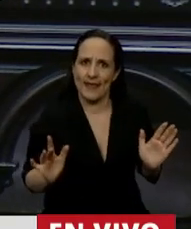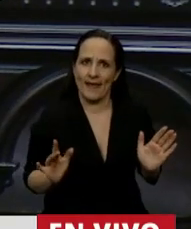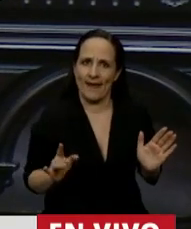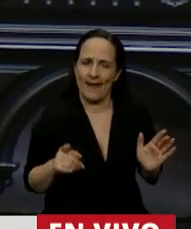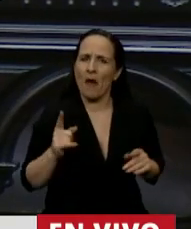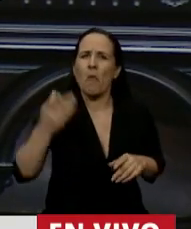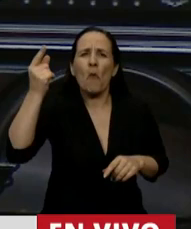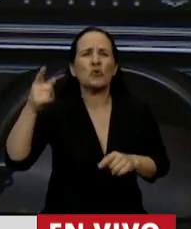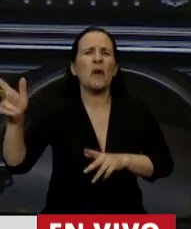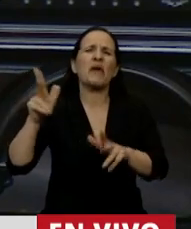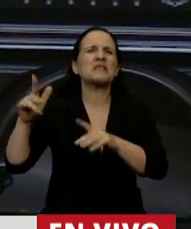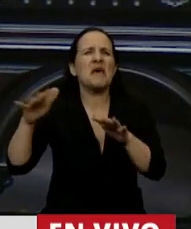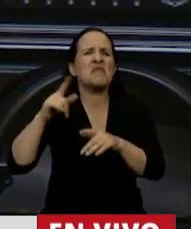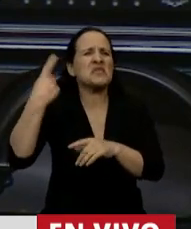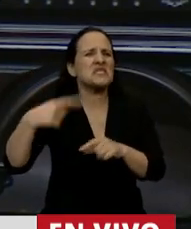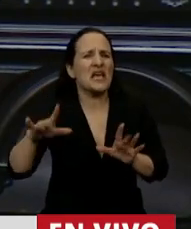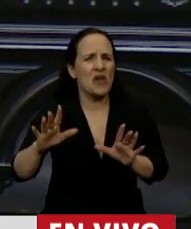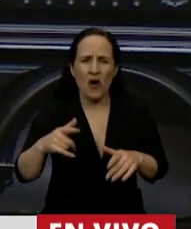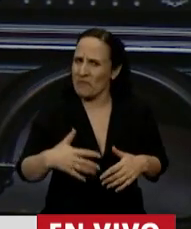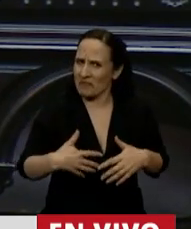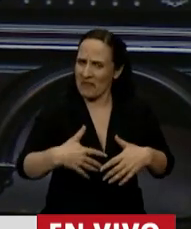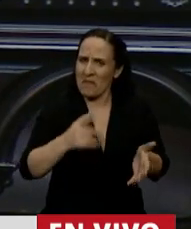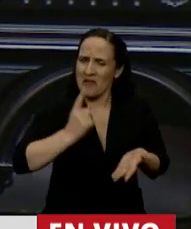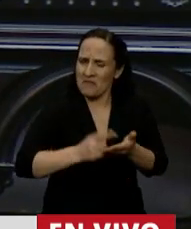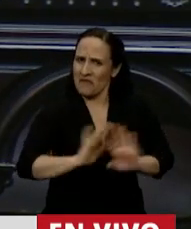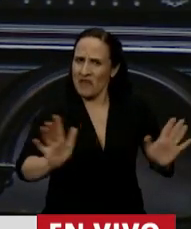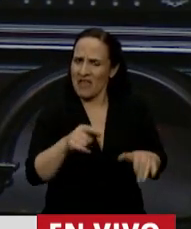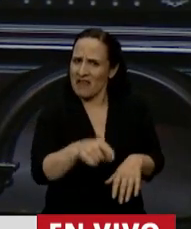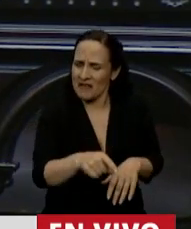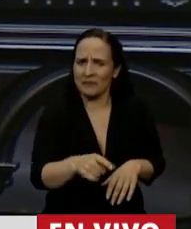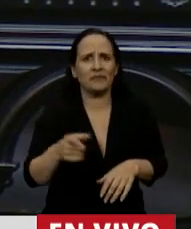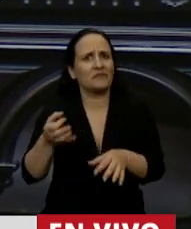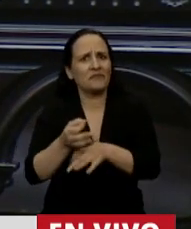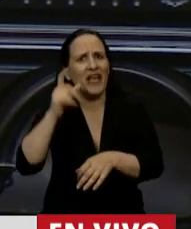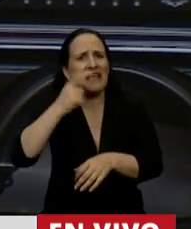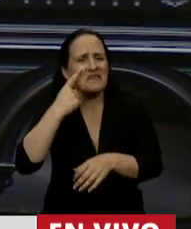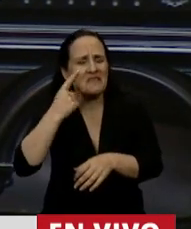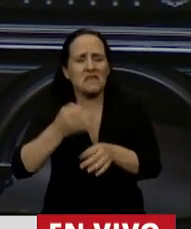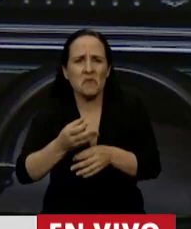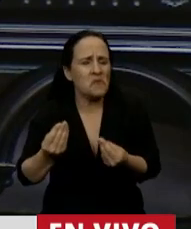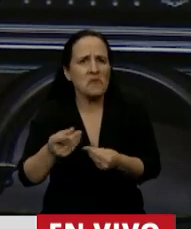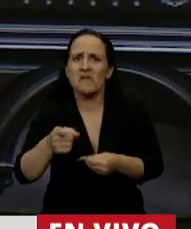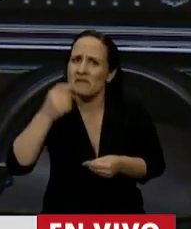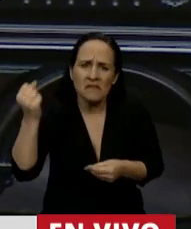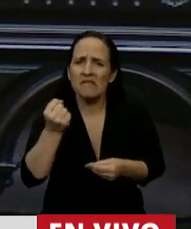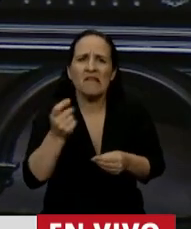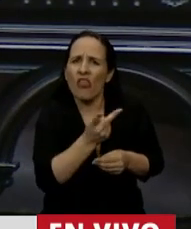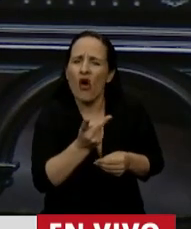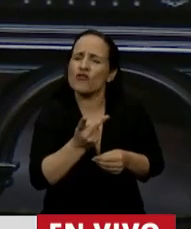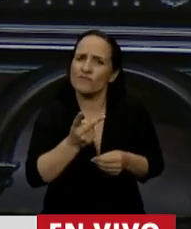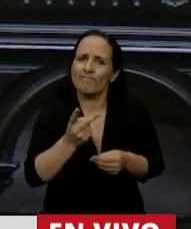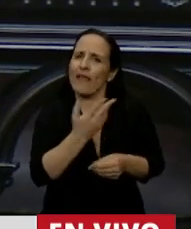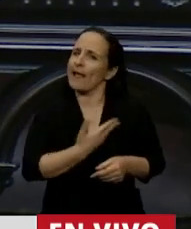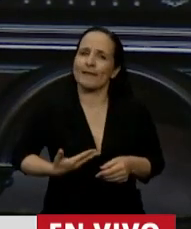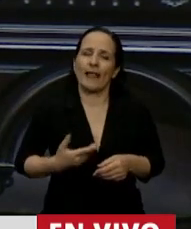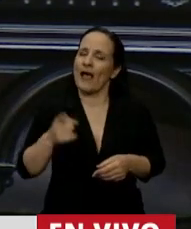lo que muchas veces se nos dice. La interrupción legal del embarazo, la educación sexual integral, son herramientas que el Estado